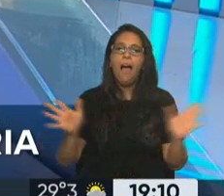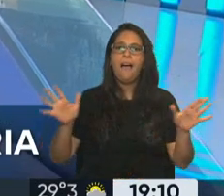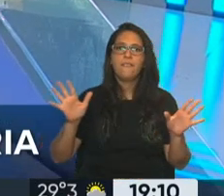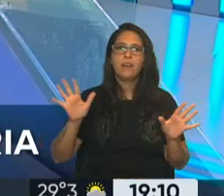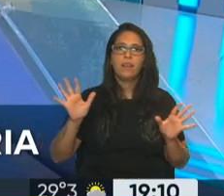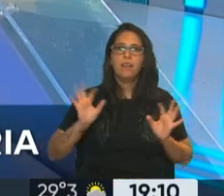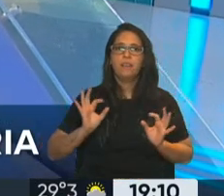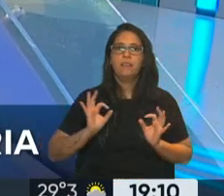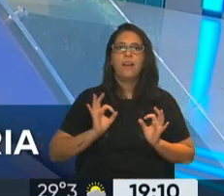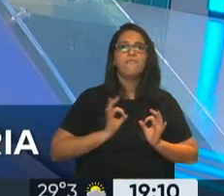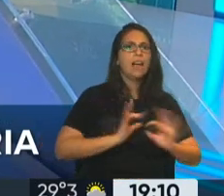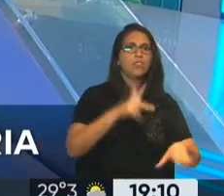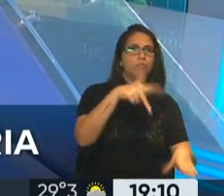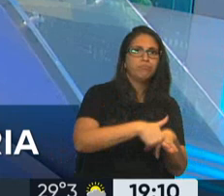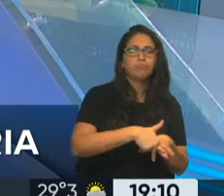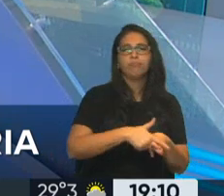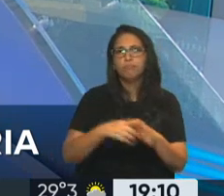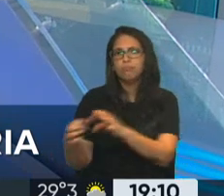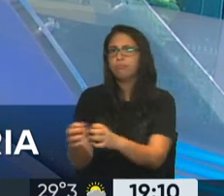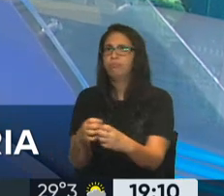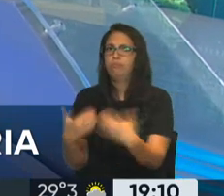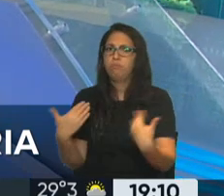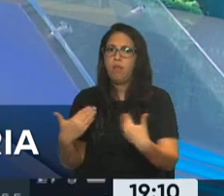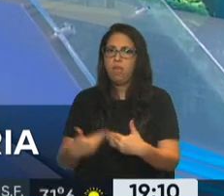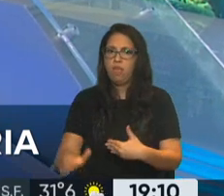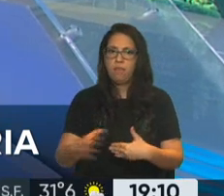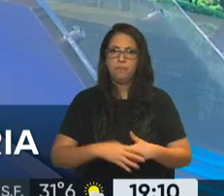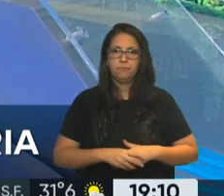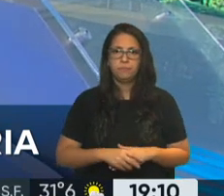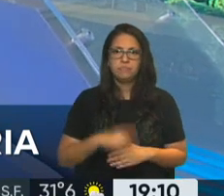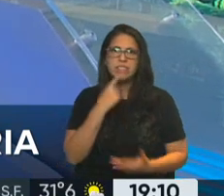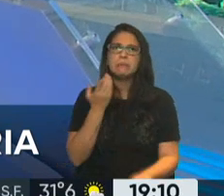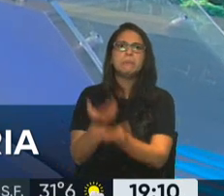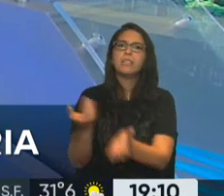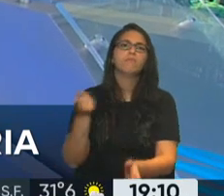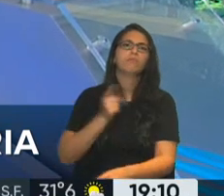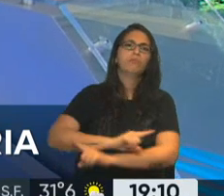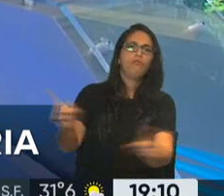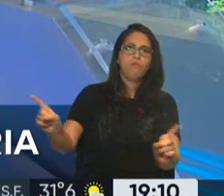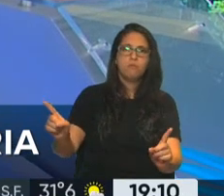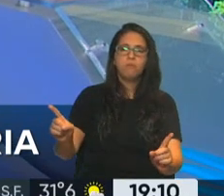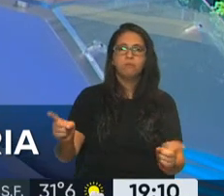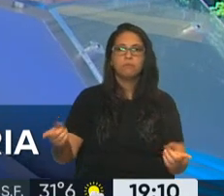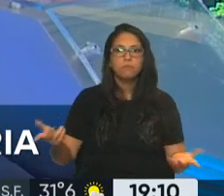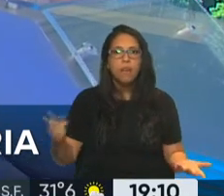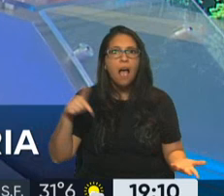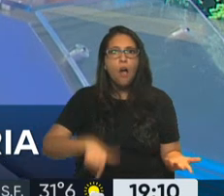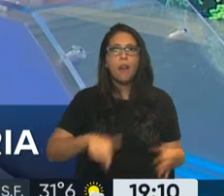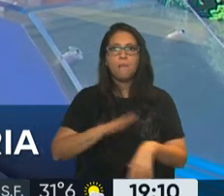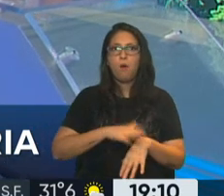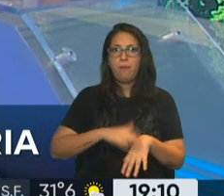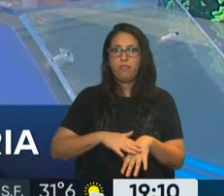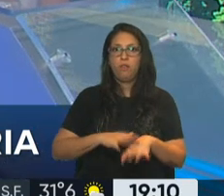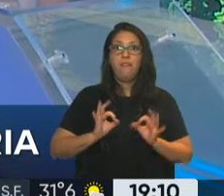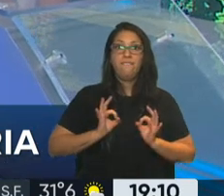judicial ese fallo que habilitaba la feria judicial en verdad no es cierto claro eso es lo que está estamos atravesando una feria judicial